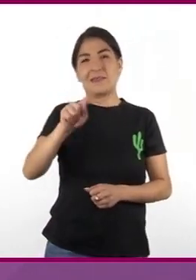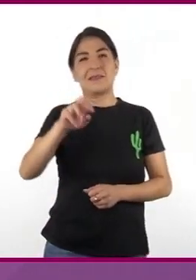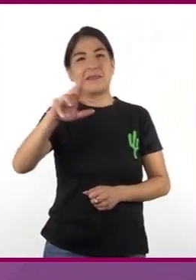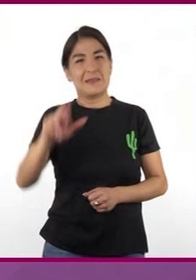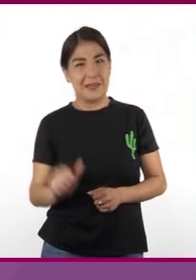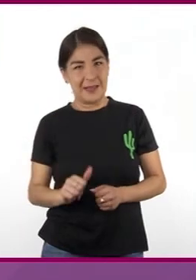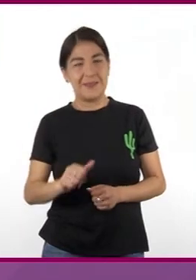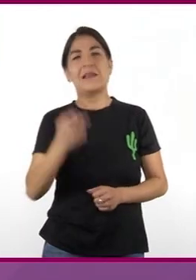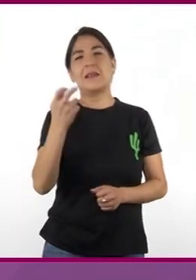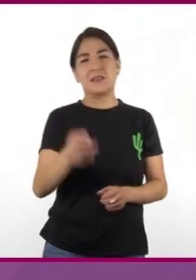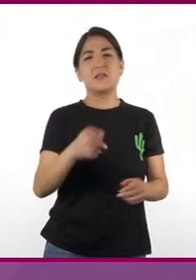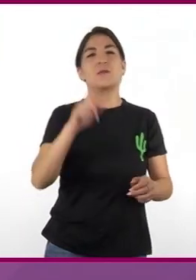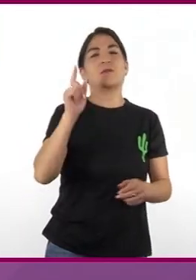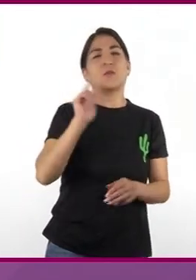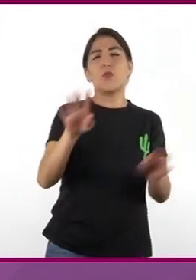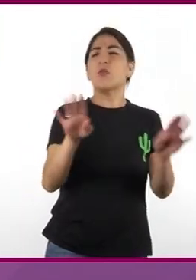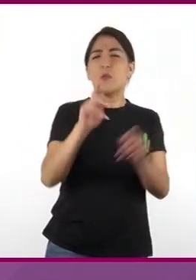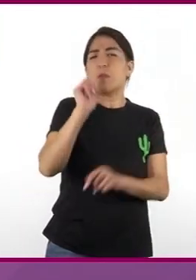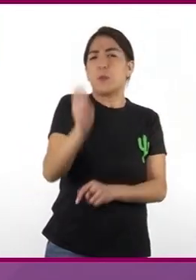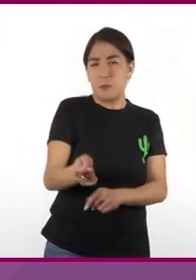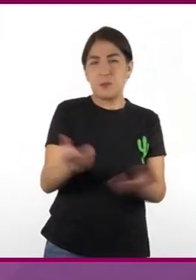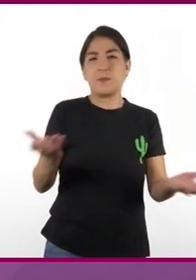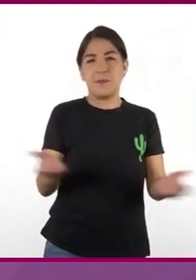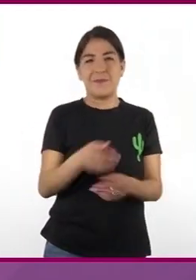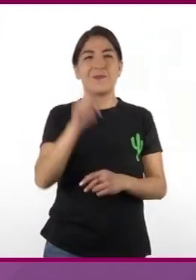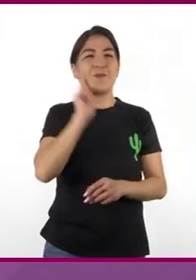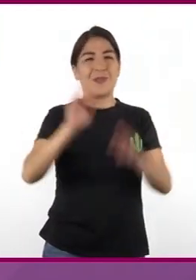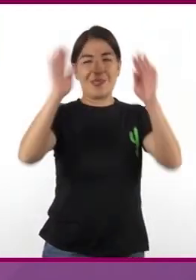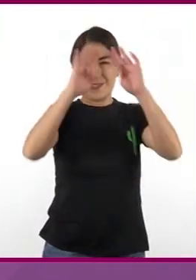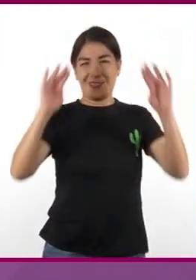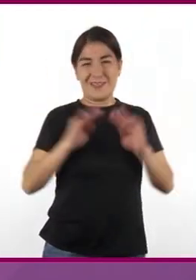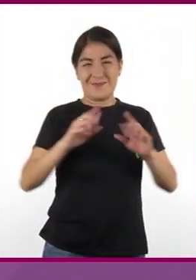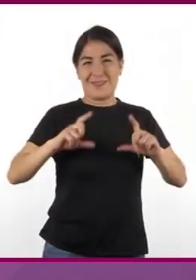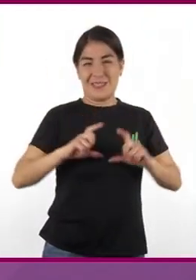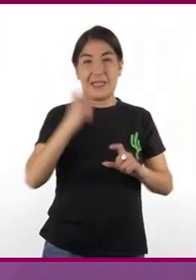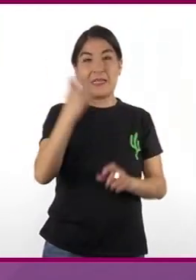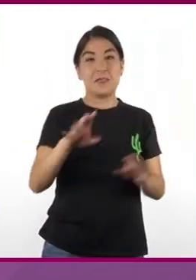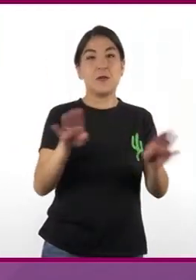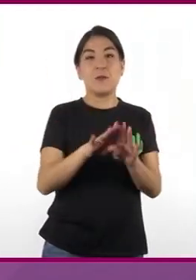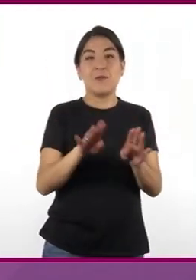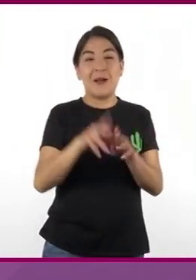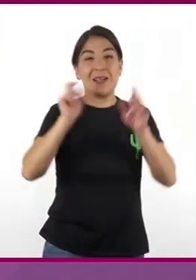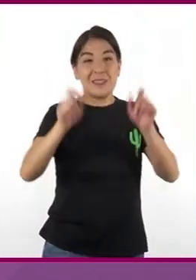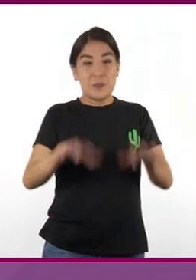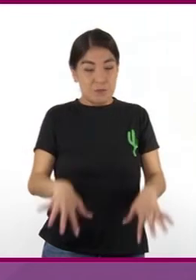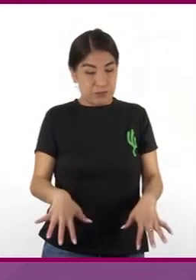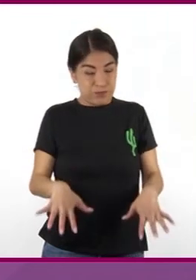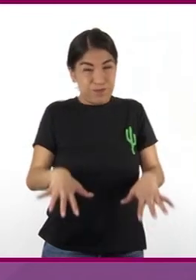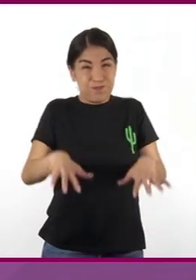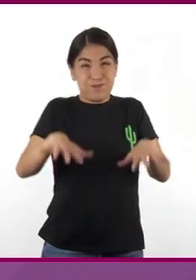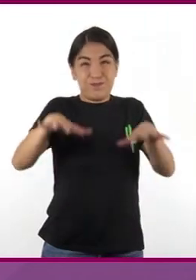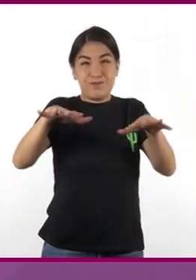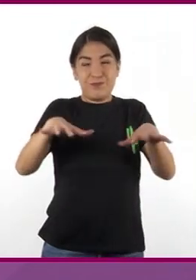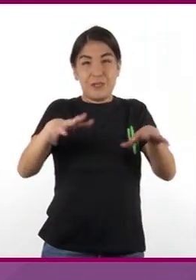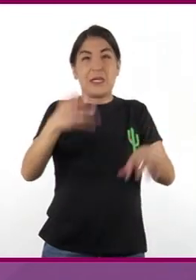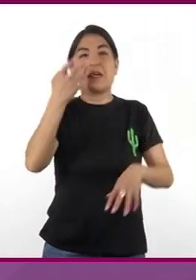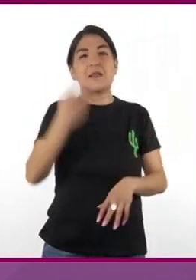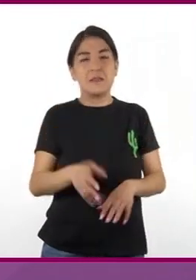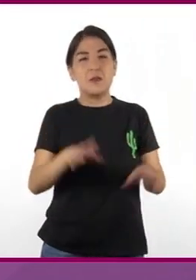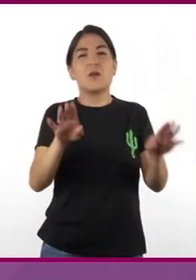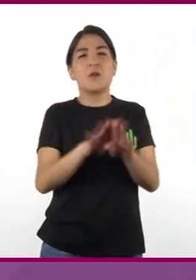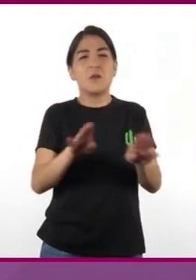envía a España para que se imprima en la segunda edición de La Inundación Castálida y que empieza: